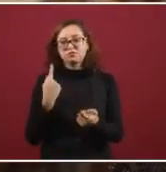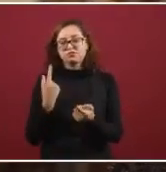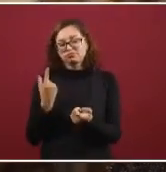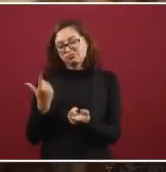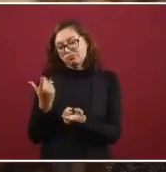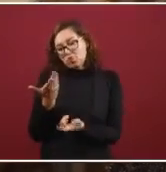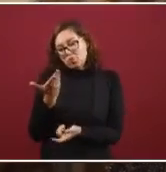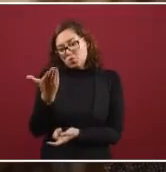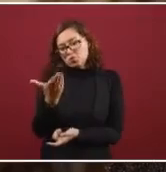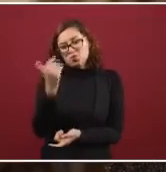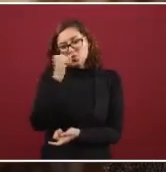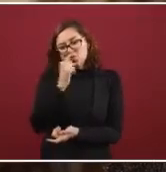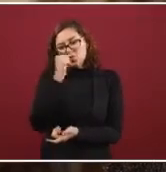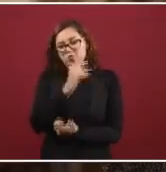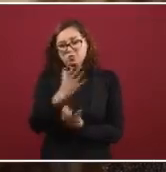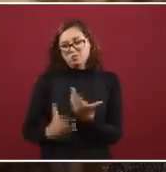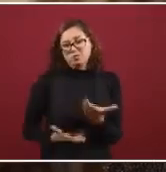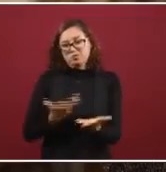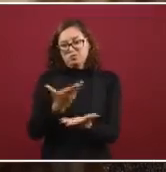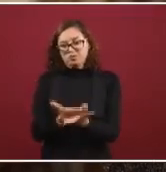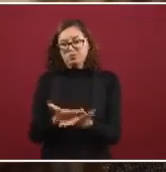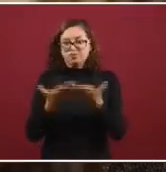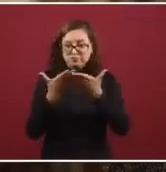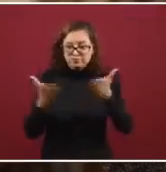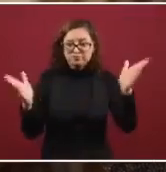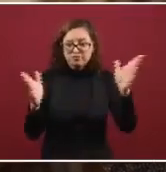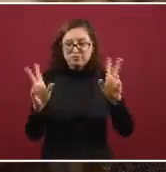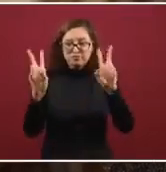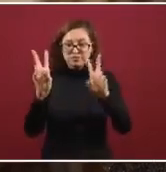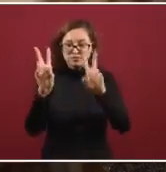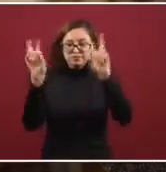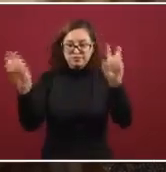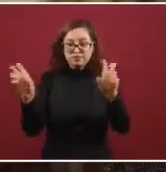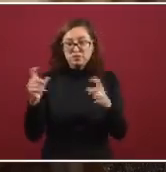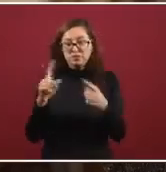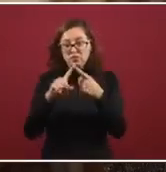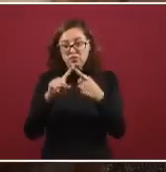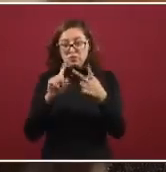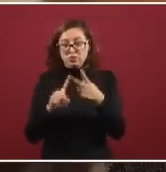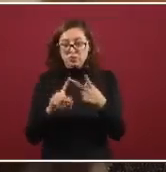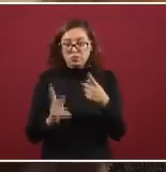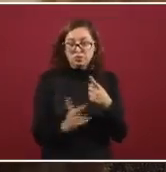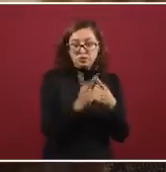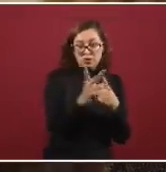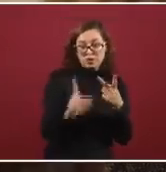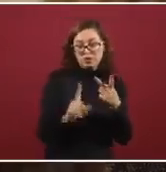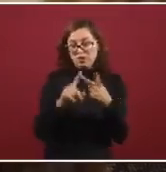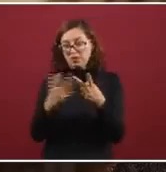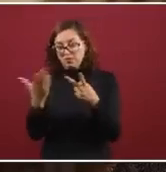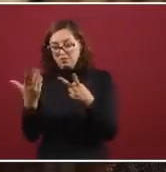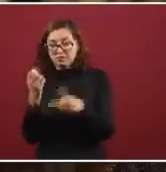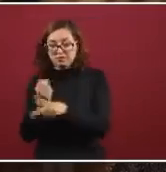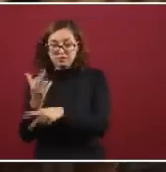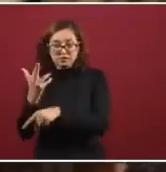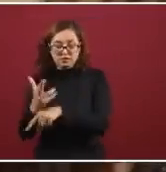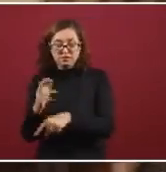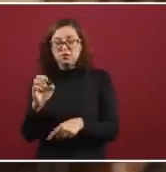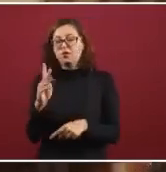traído a la opinión pública en estos días. Mis preguntas son dos, una para usted y otra para el señor canciller. Uno